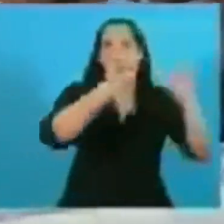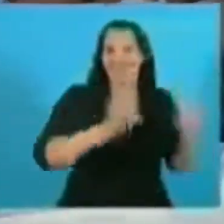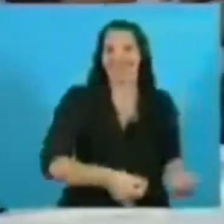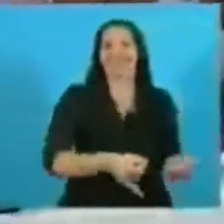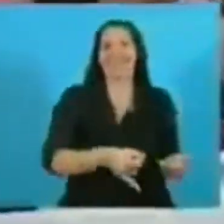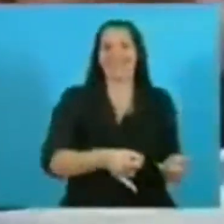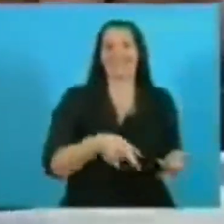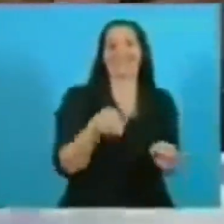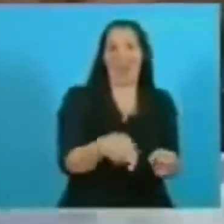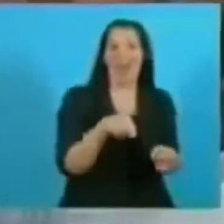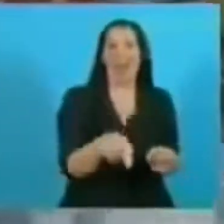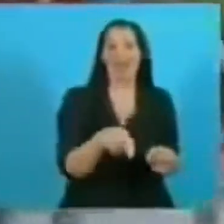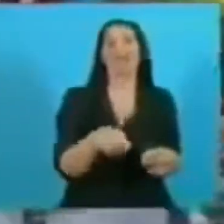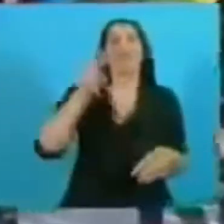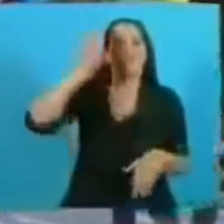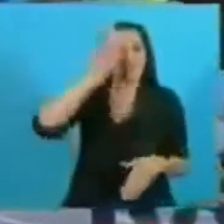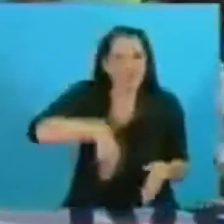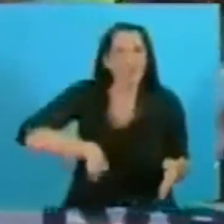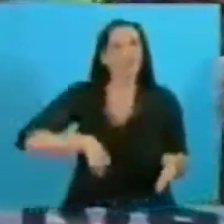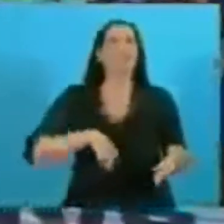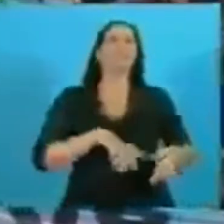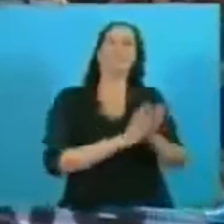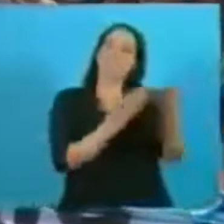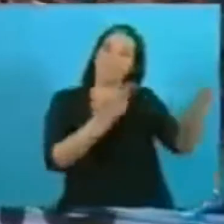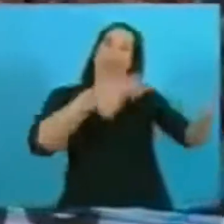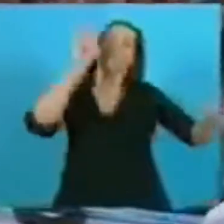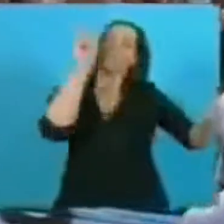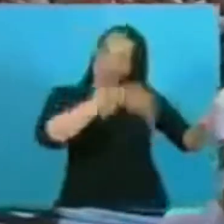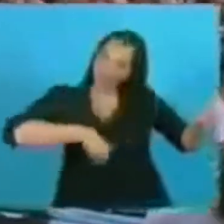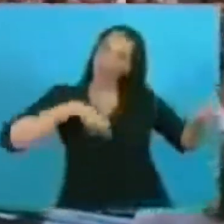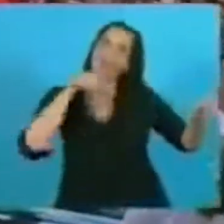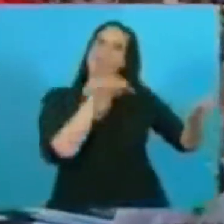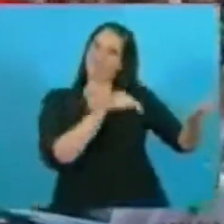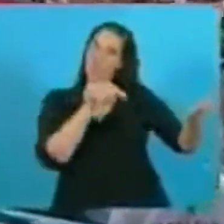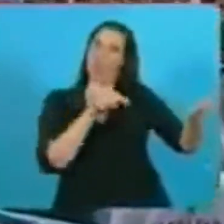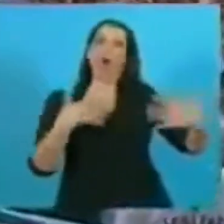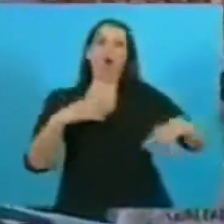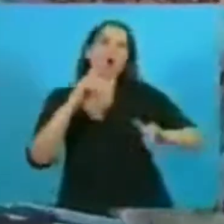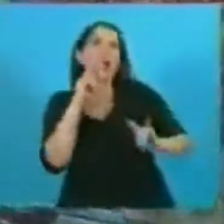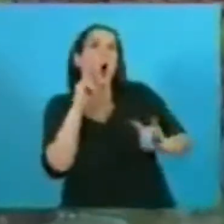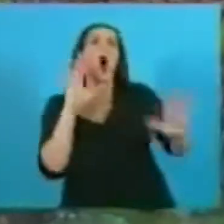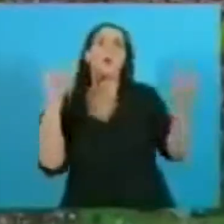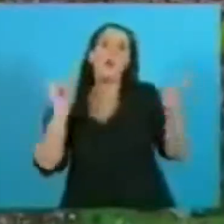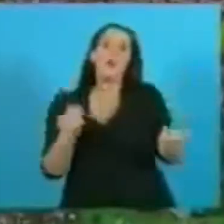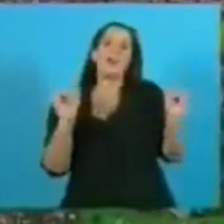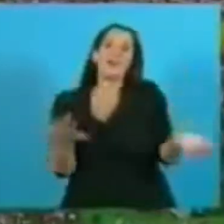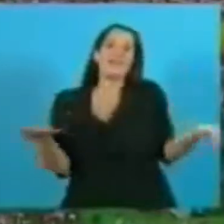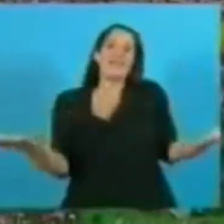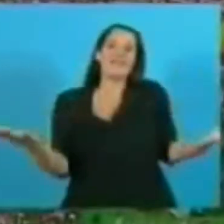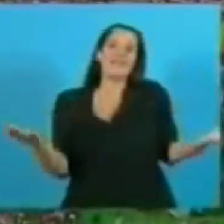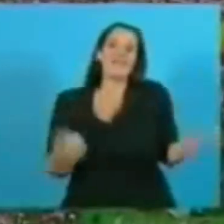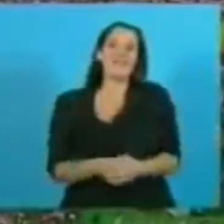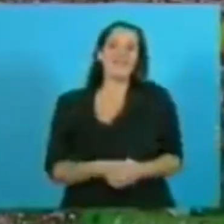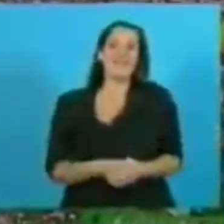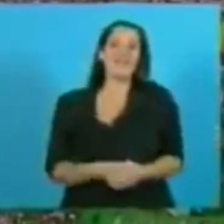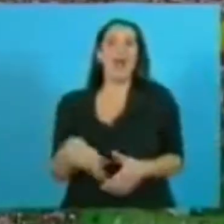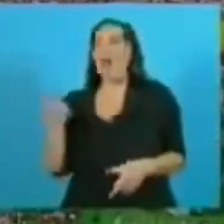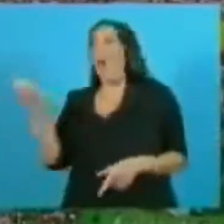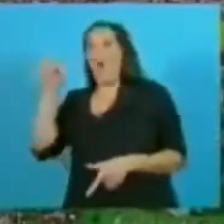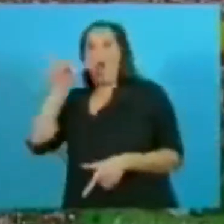¿Saben qué? Tienen razón. Va a ser muy incómodo. Claro, claro que va a